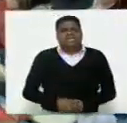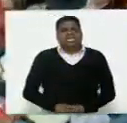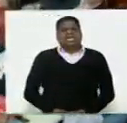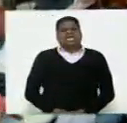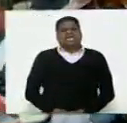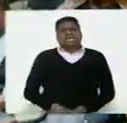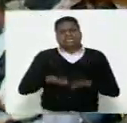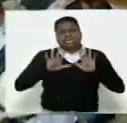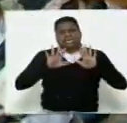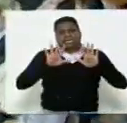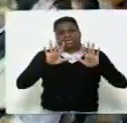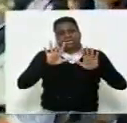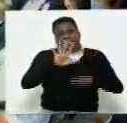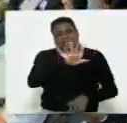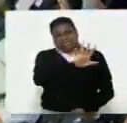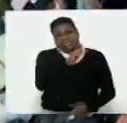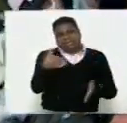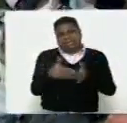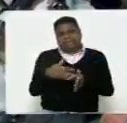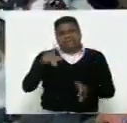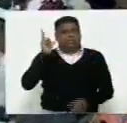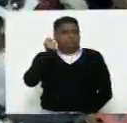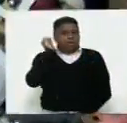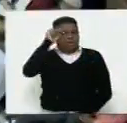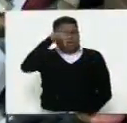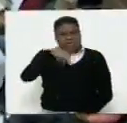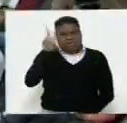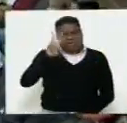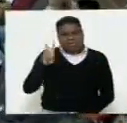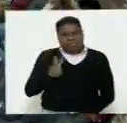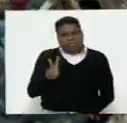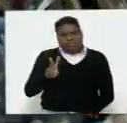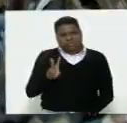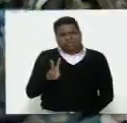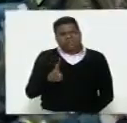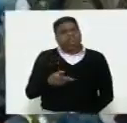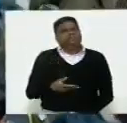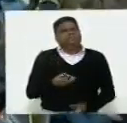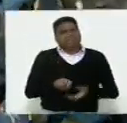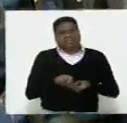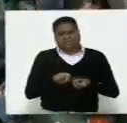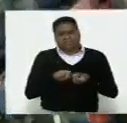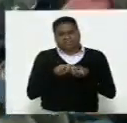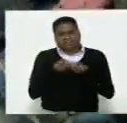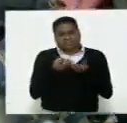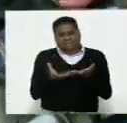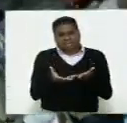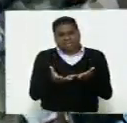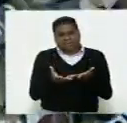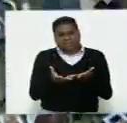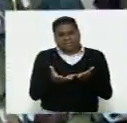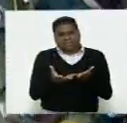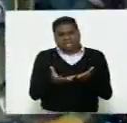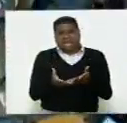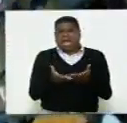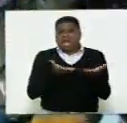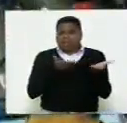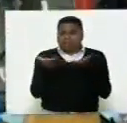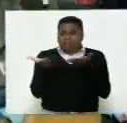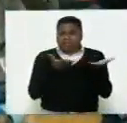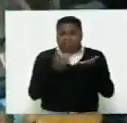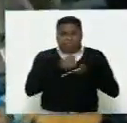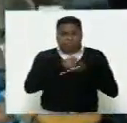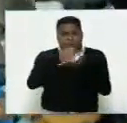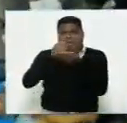mujeres gestantes anualmente en Venezuela es precisamente garantizar y acceder a servicios de calidad y